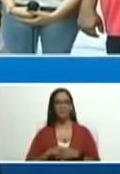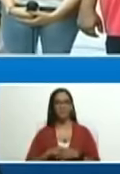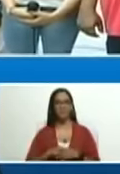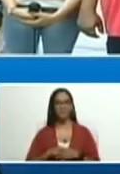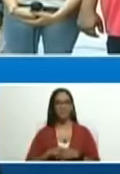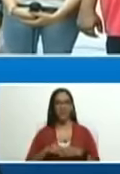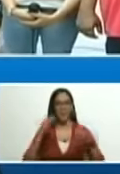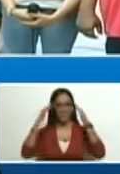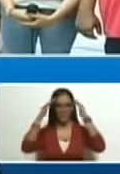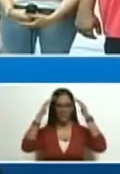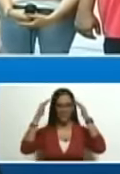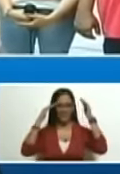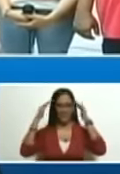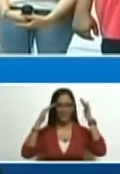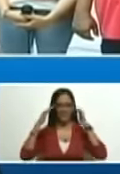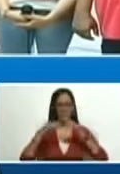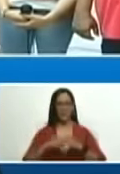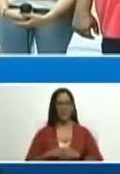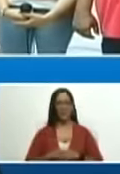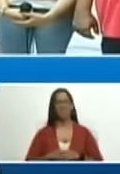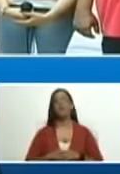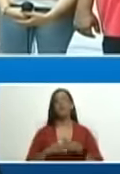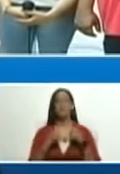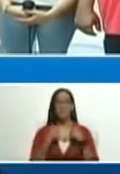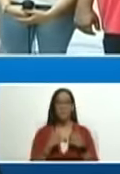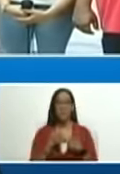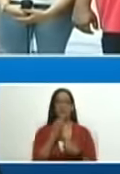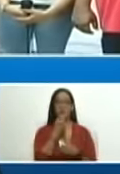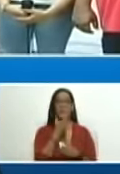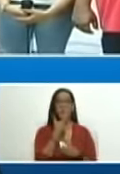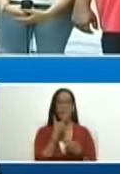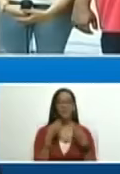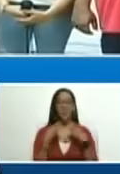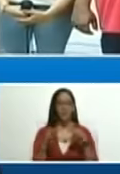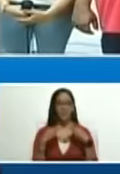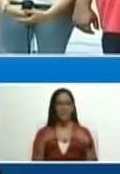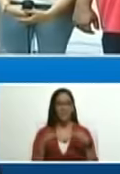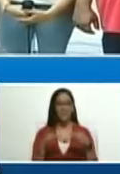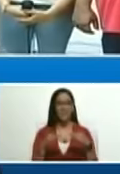Mi saludo, pues. Bien bonito el mensaje de